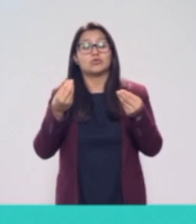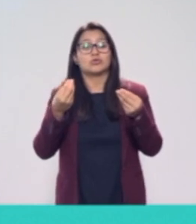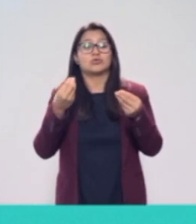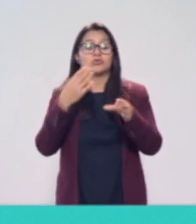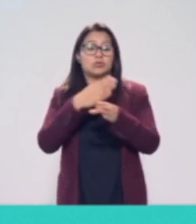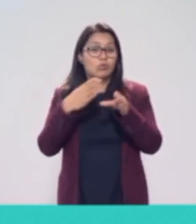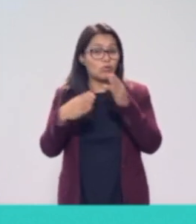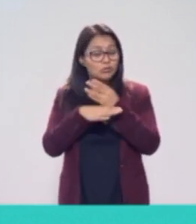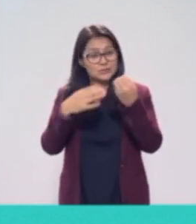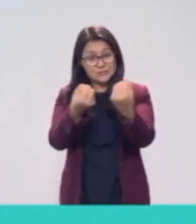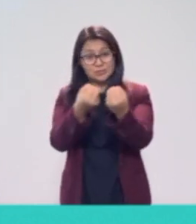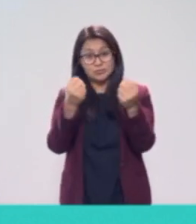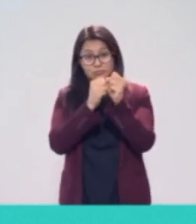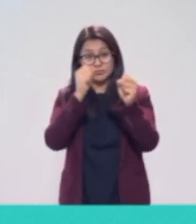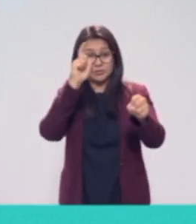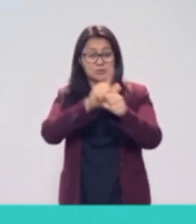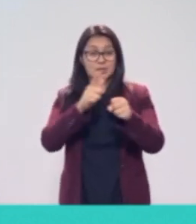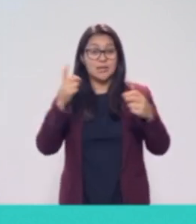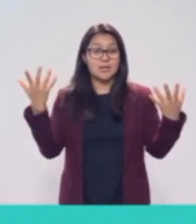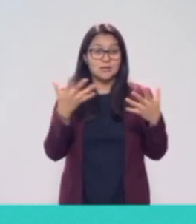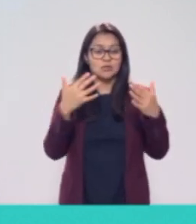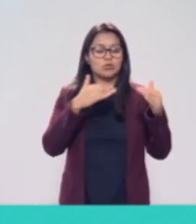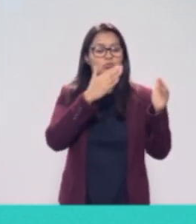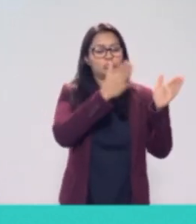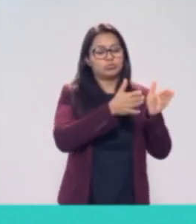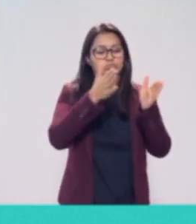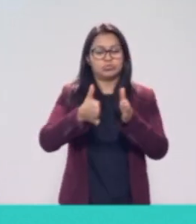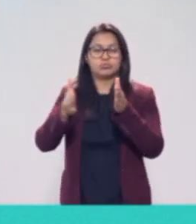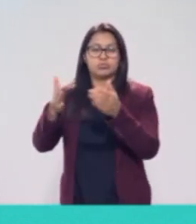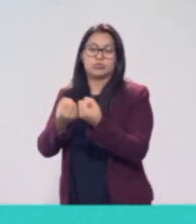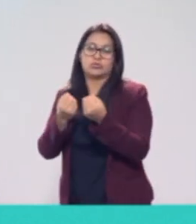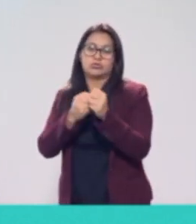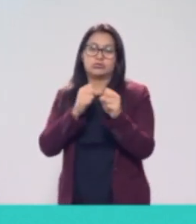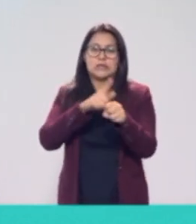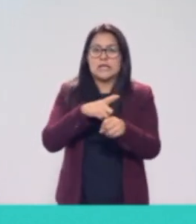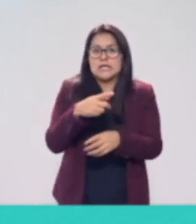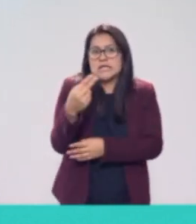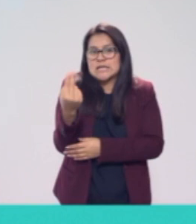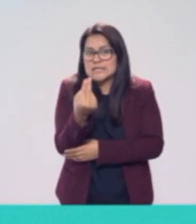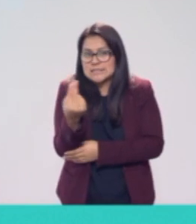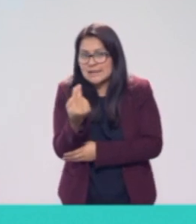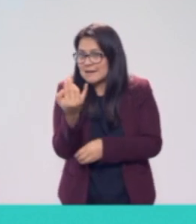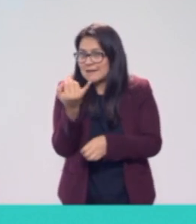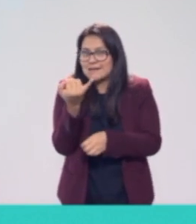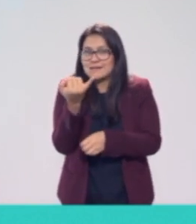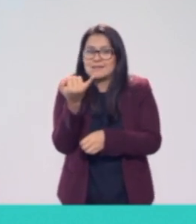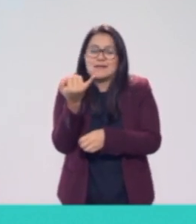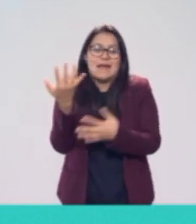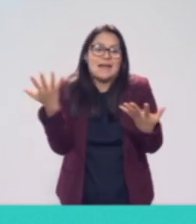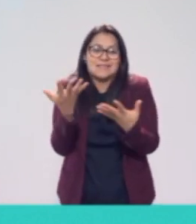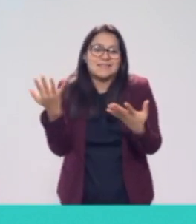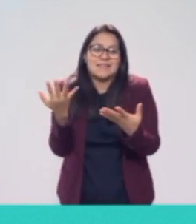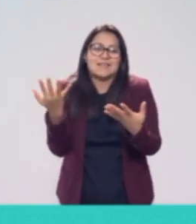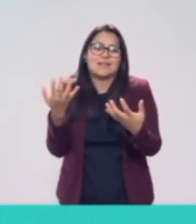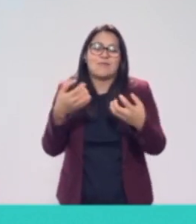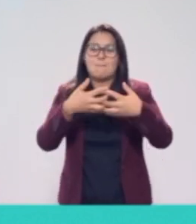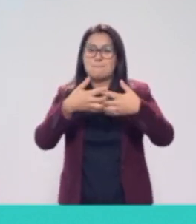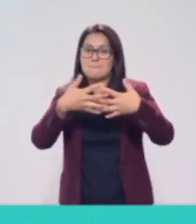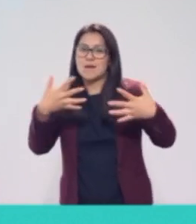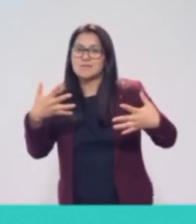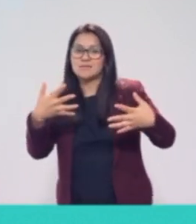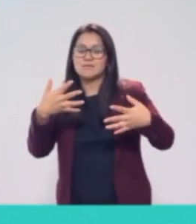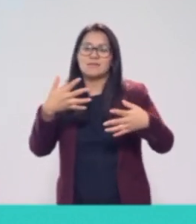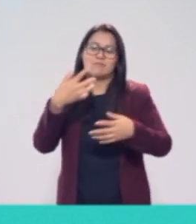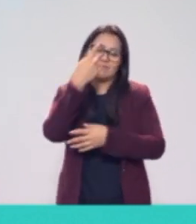concretos esos programas sociales van a requerir forzosamente la creación de datos personales de padrones de